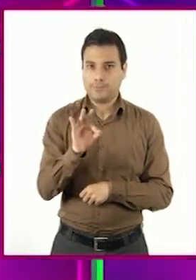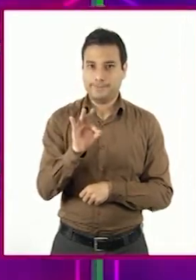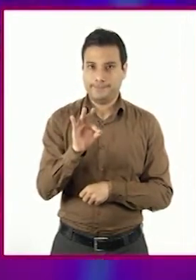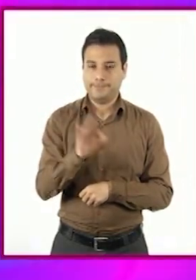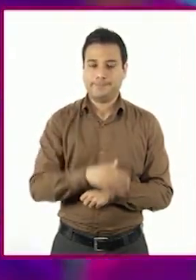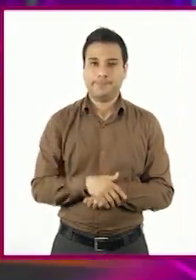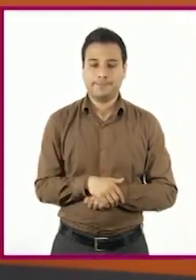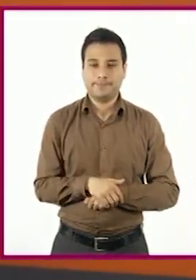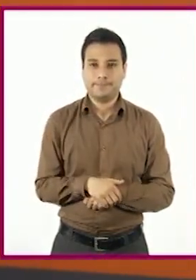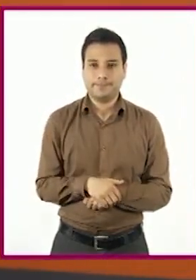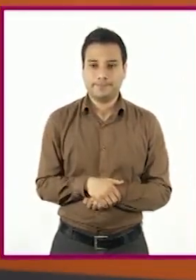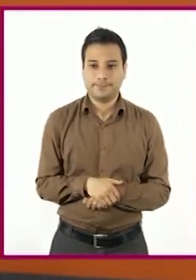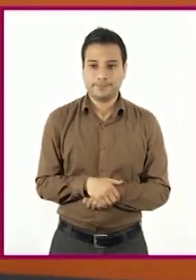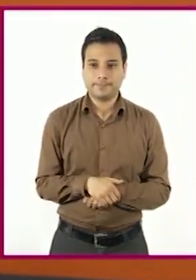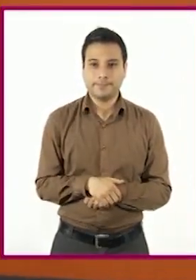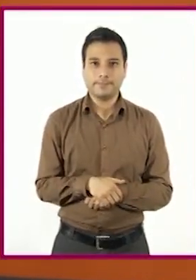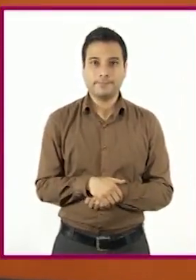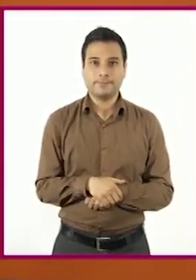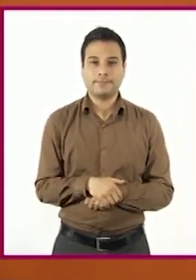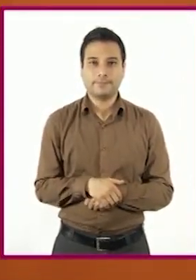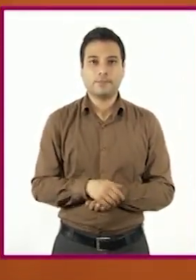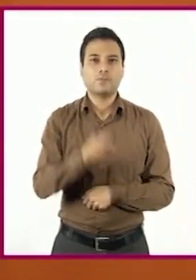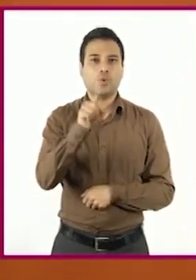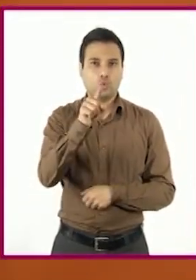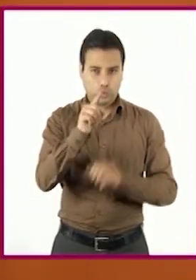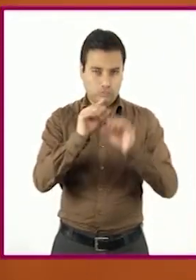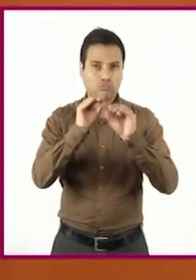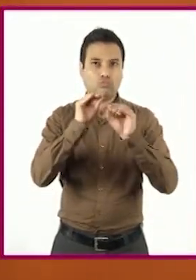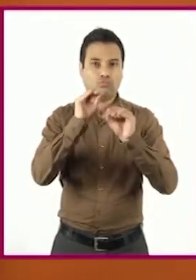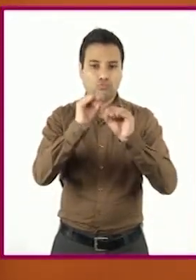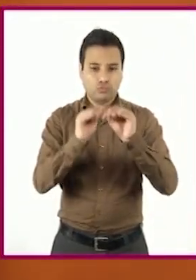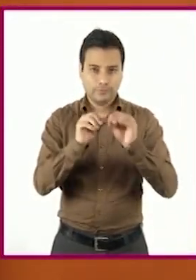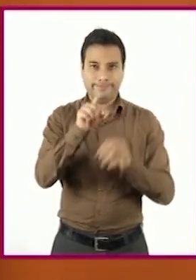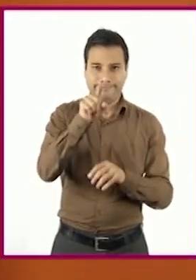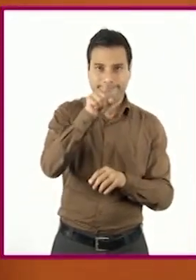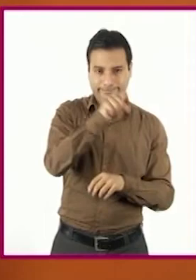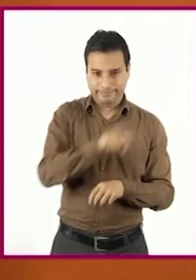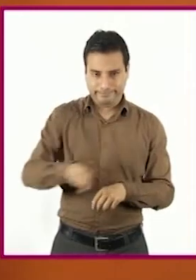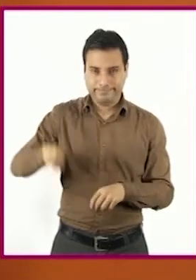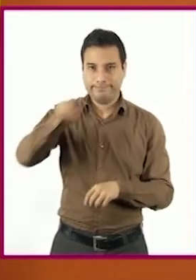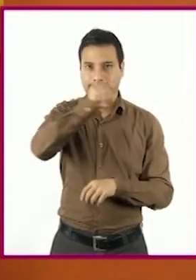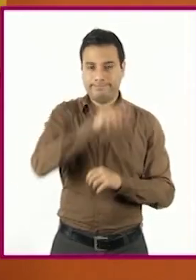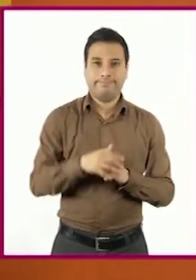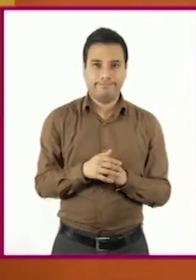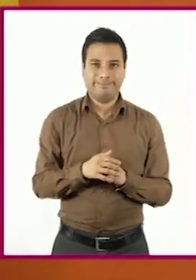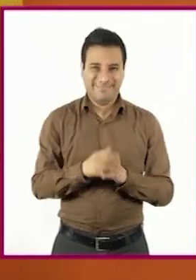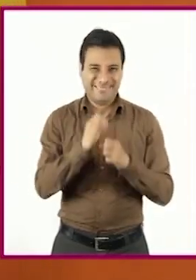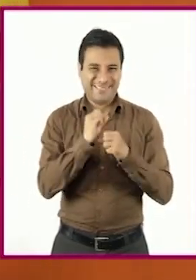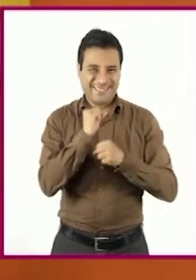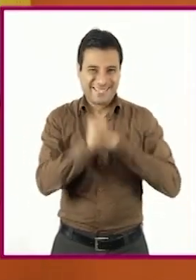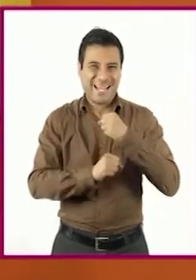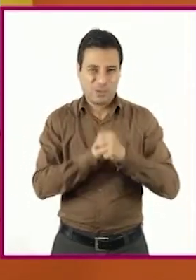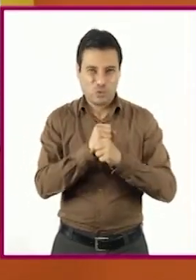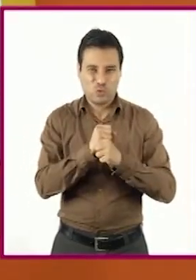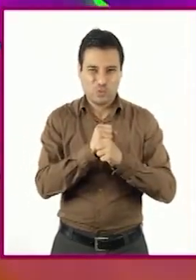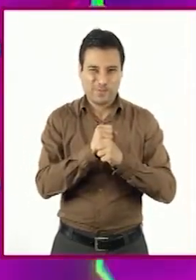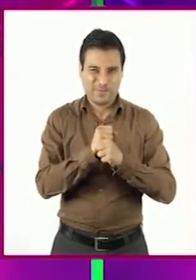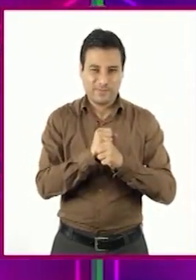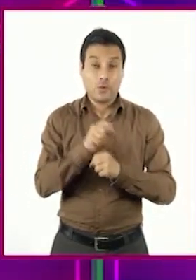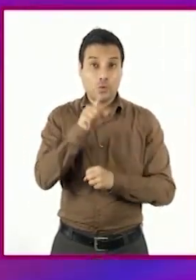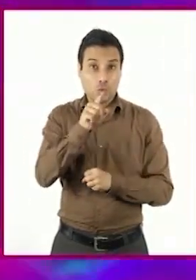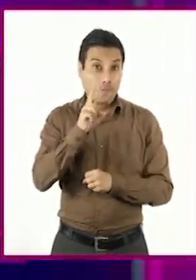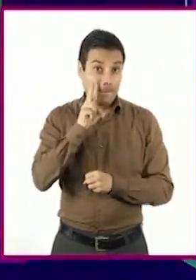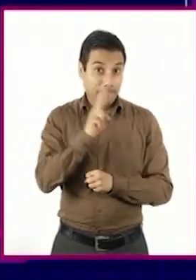grupo. Realicen la gráfica circular de distribución de edades. Calculen los porcentajes y apóyense en la tabla de